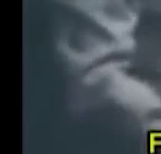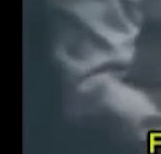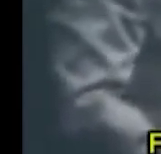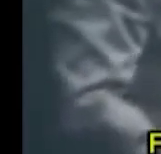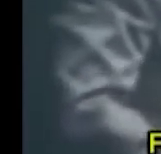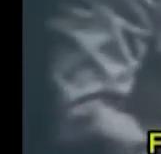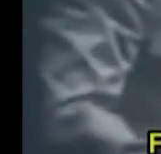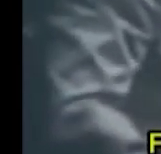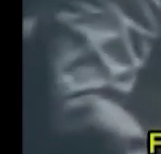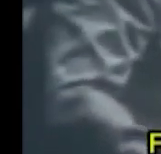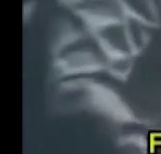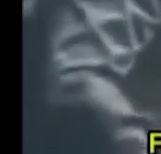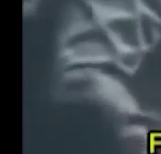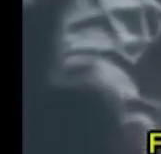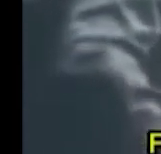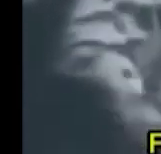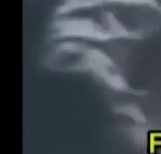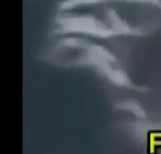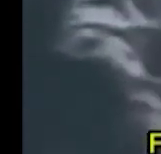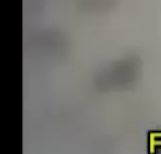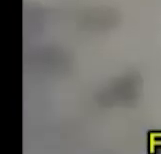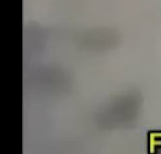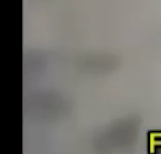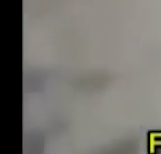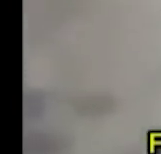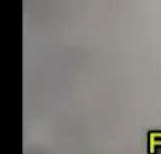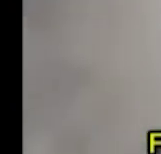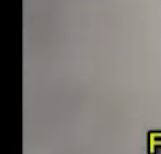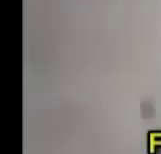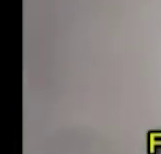se habla con frecuencia de los derechos humanos,